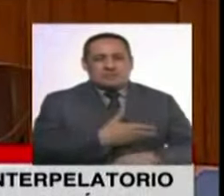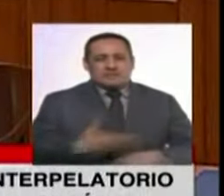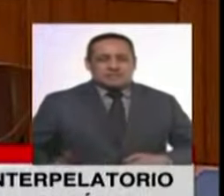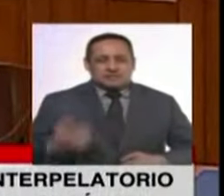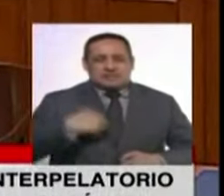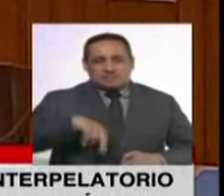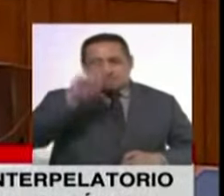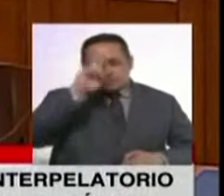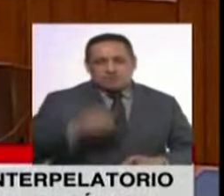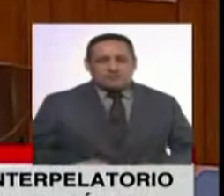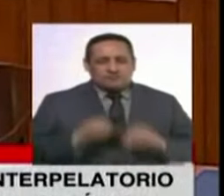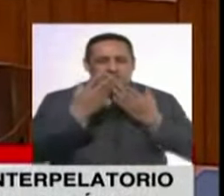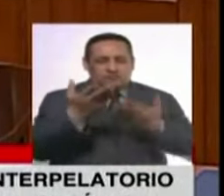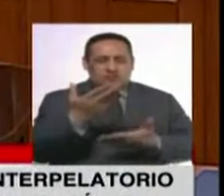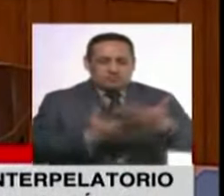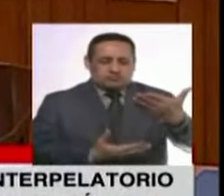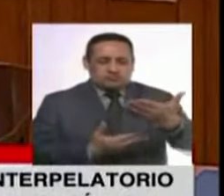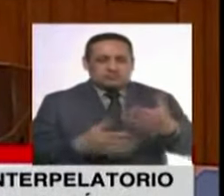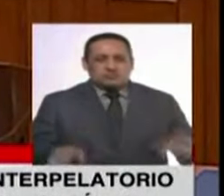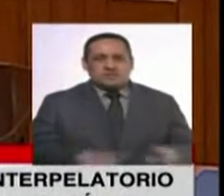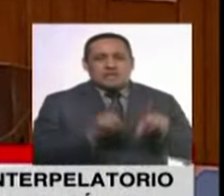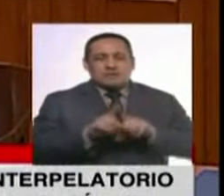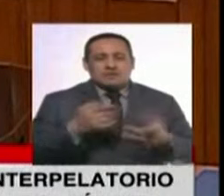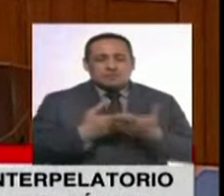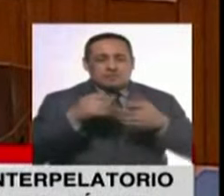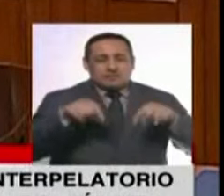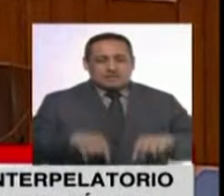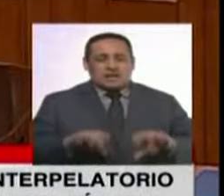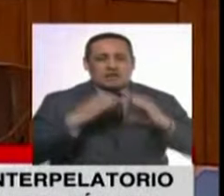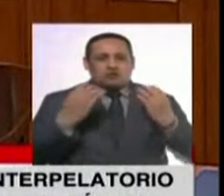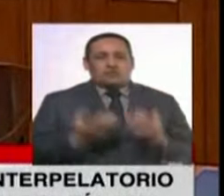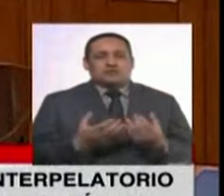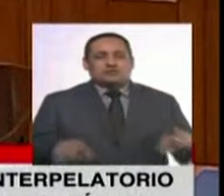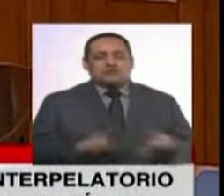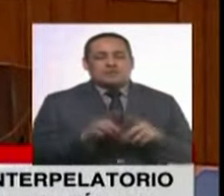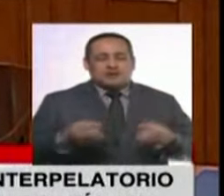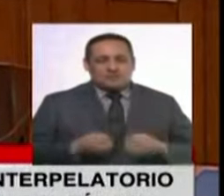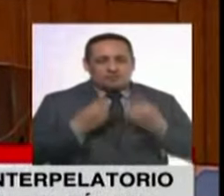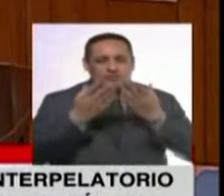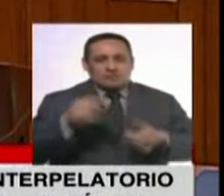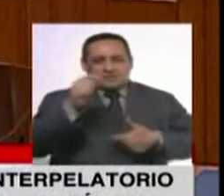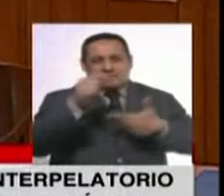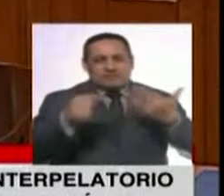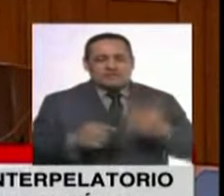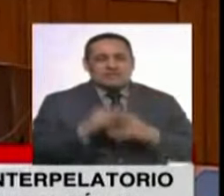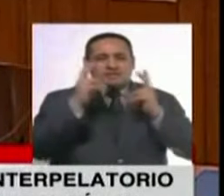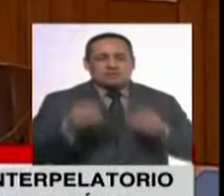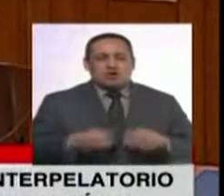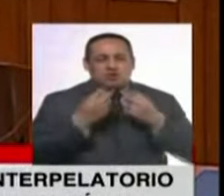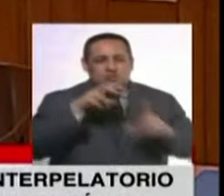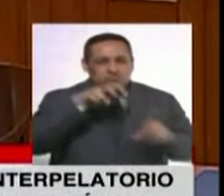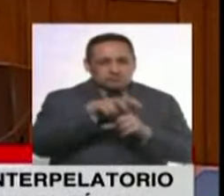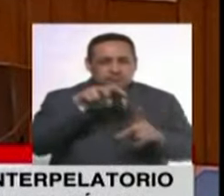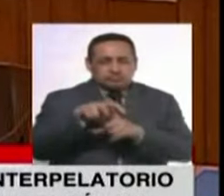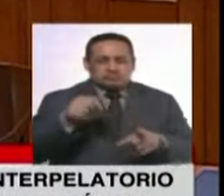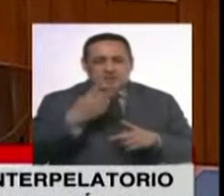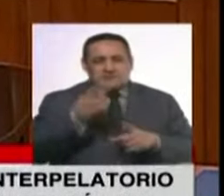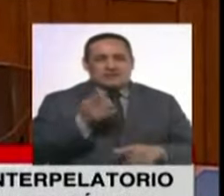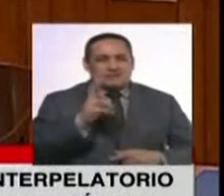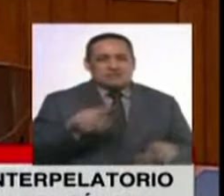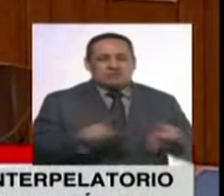de la República en su mensaje la nación desde este recinto parlamentario anunció una serie de aspectos como estrategia para afrontar